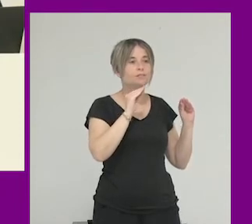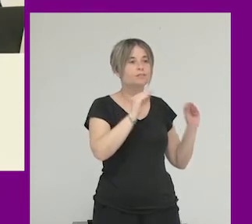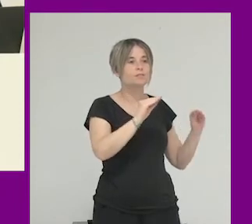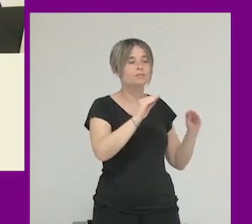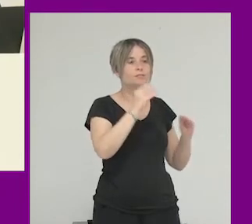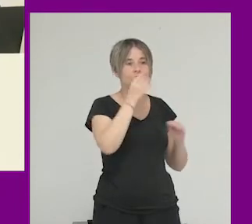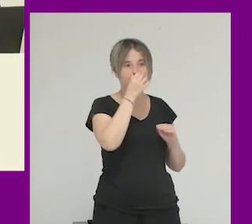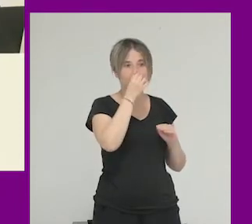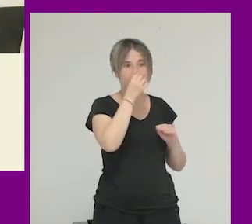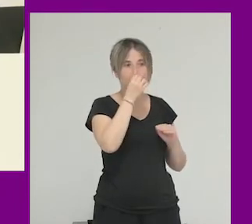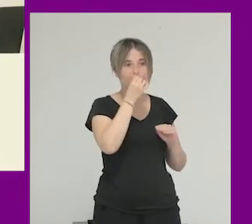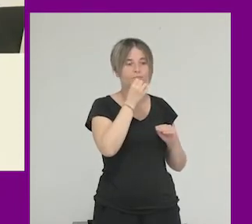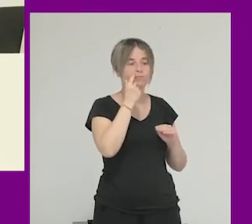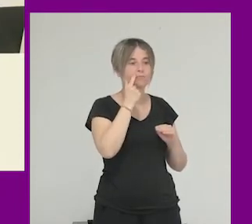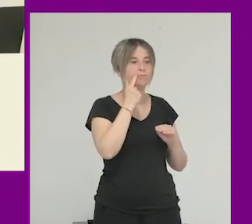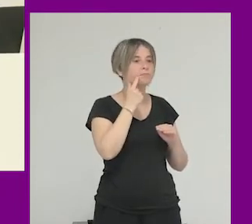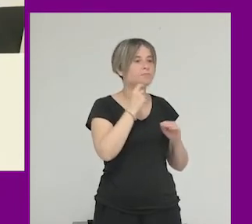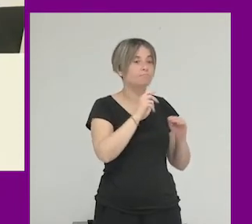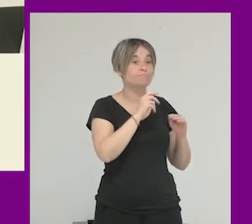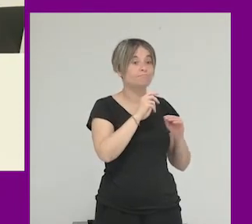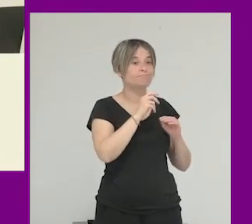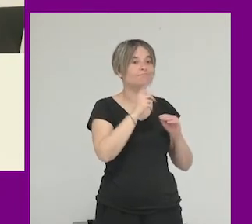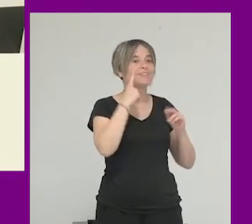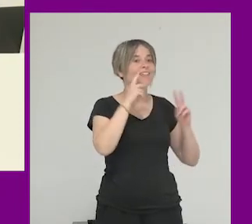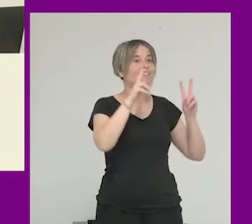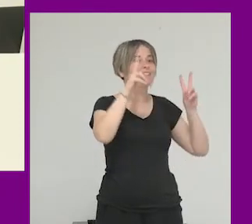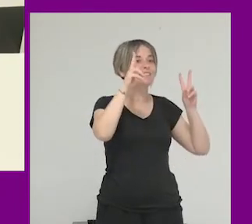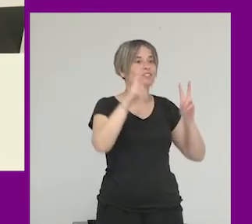guraso desira ez patriarkalen